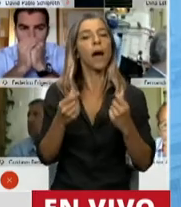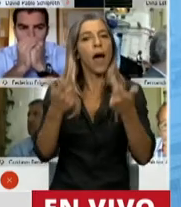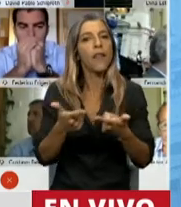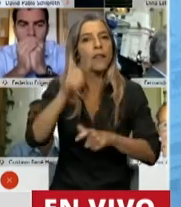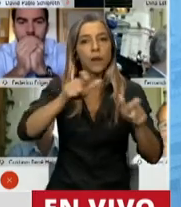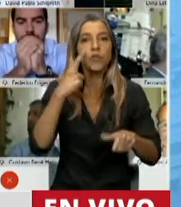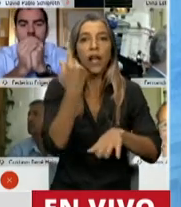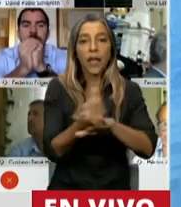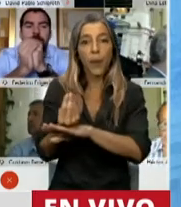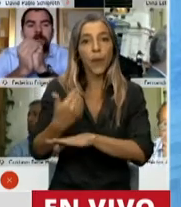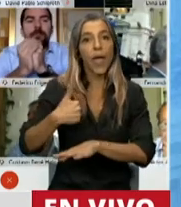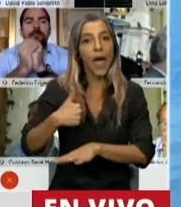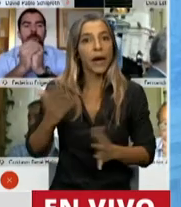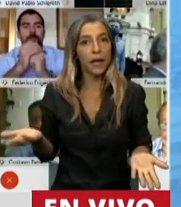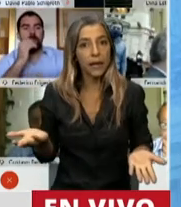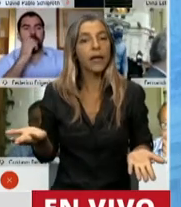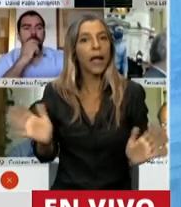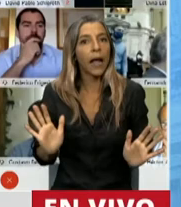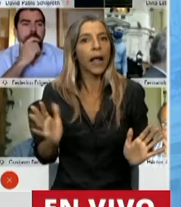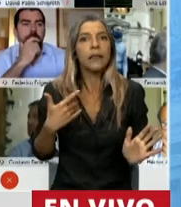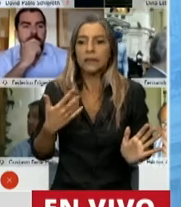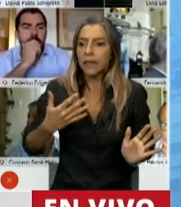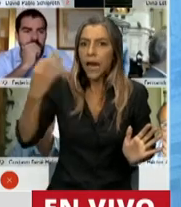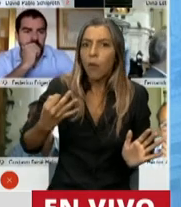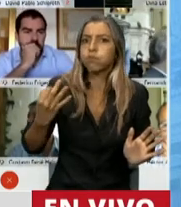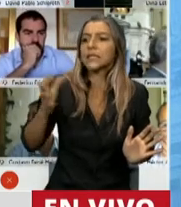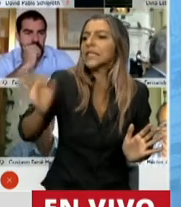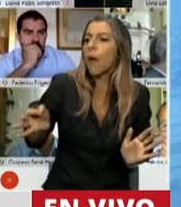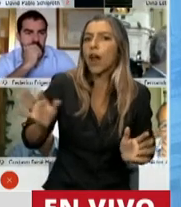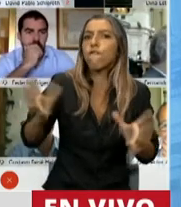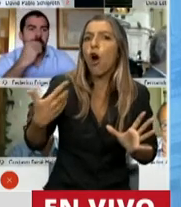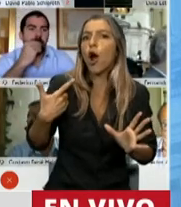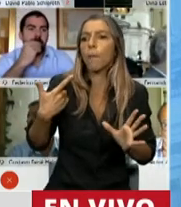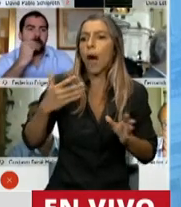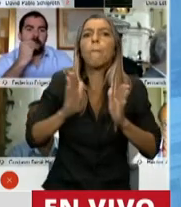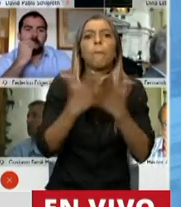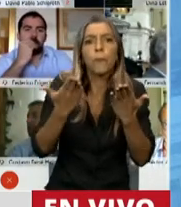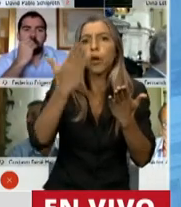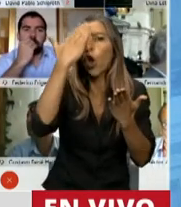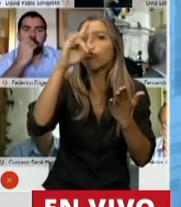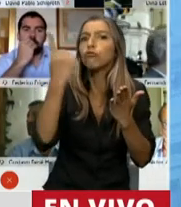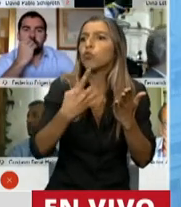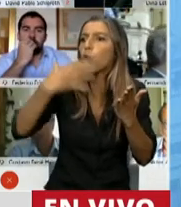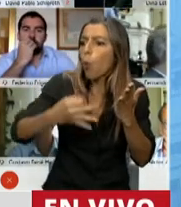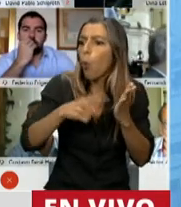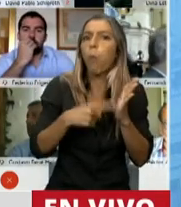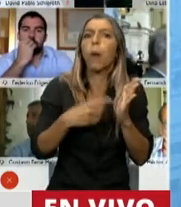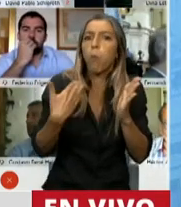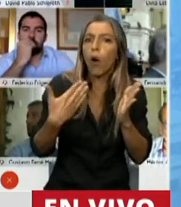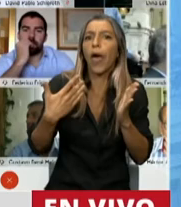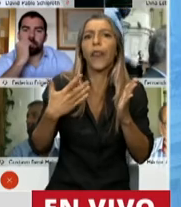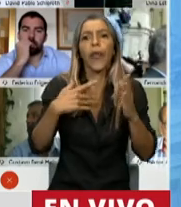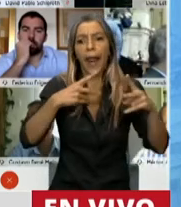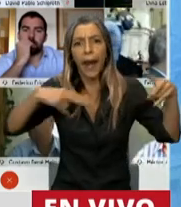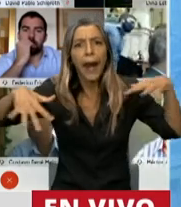argentinos, independientemente de la provincia en la que vivan, el derecho constitucional a la libre circulación. Pero